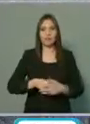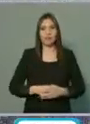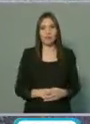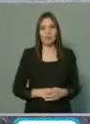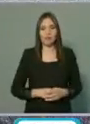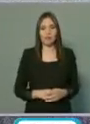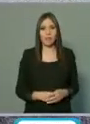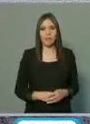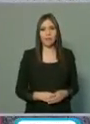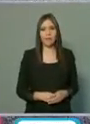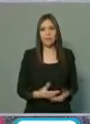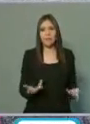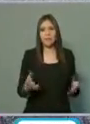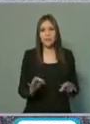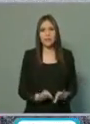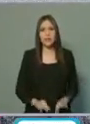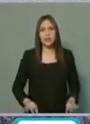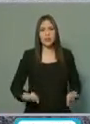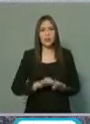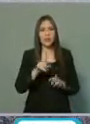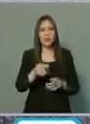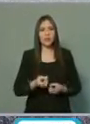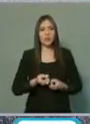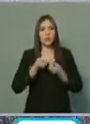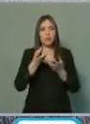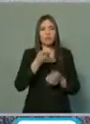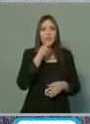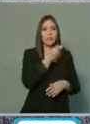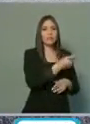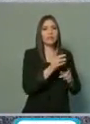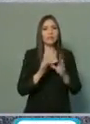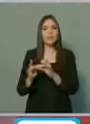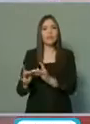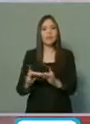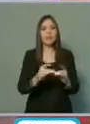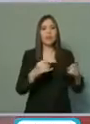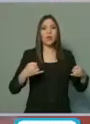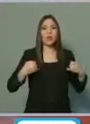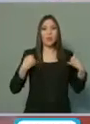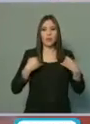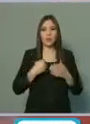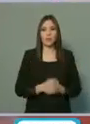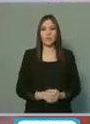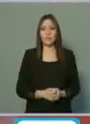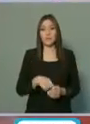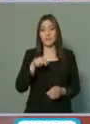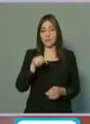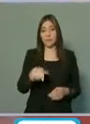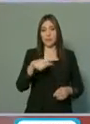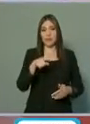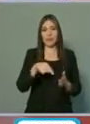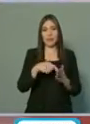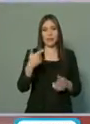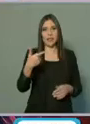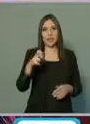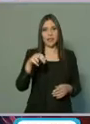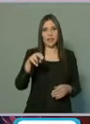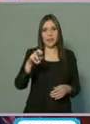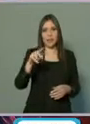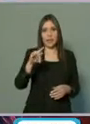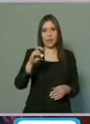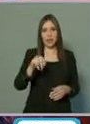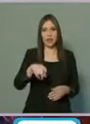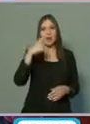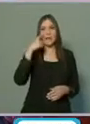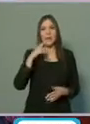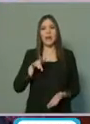o transmitirle estas cosas a los jóvenes? Ok, mira, en Generation lo que hacemos es justamente como comentabas, apoyar a los